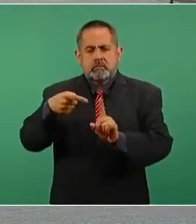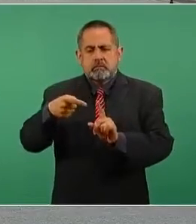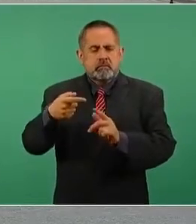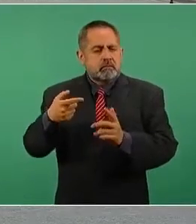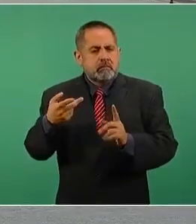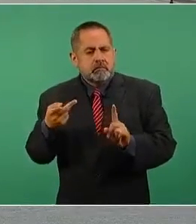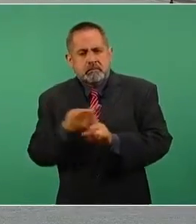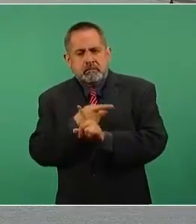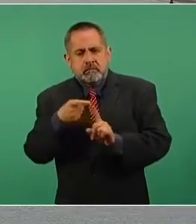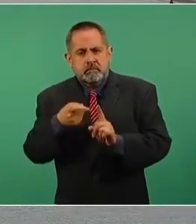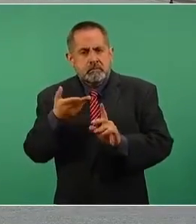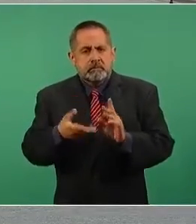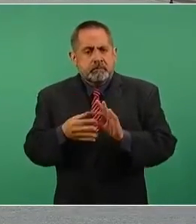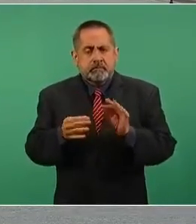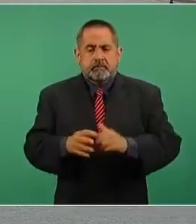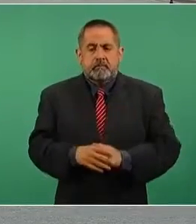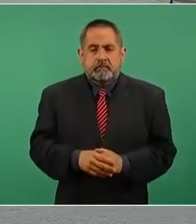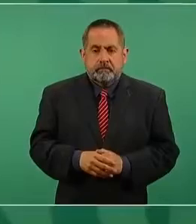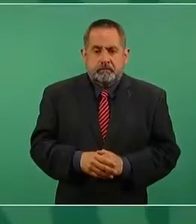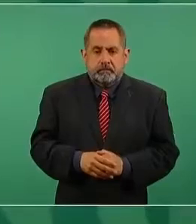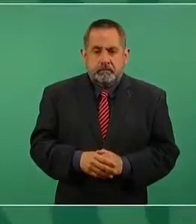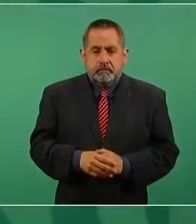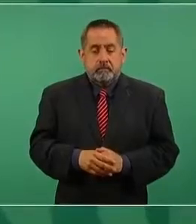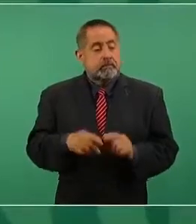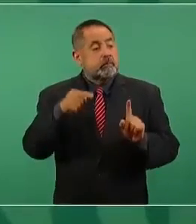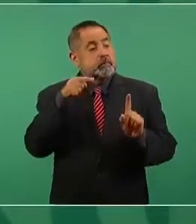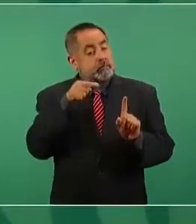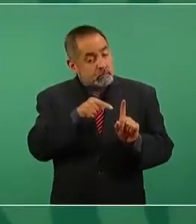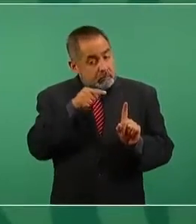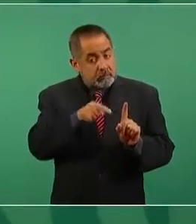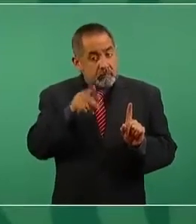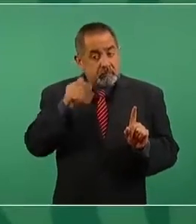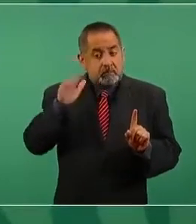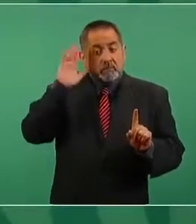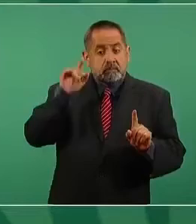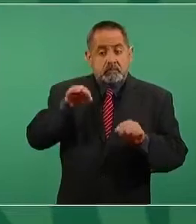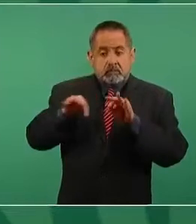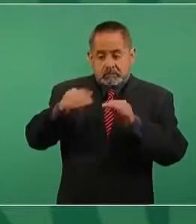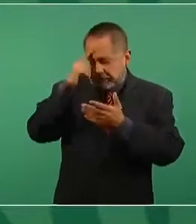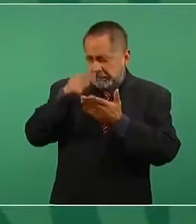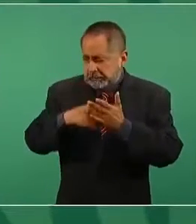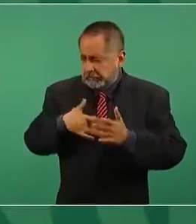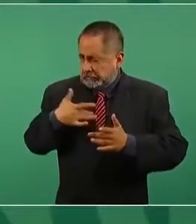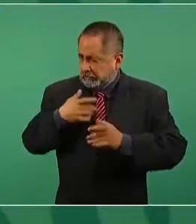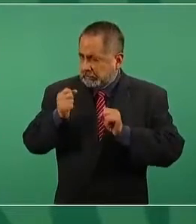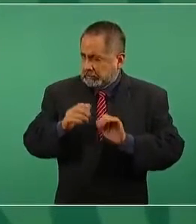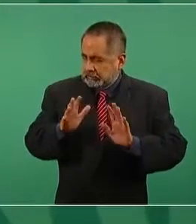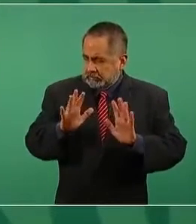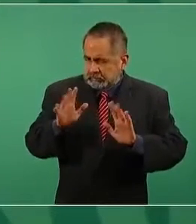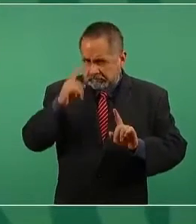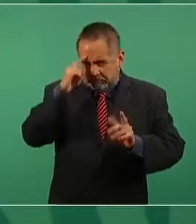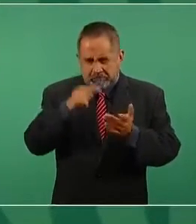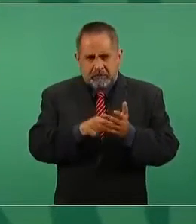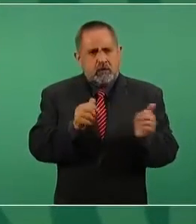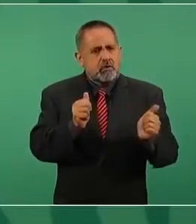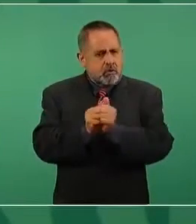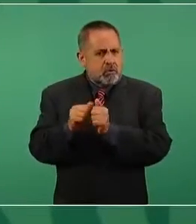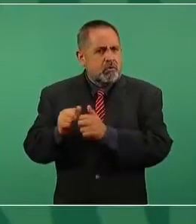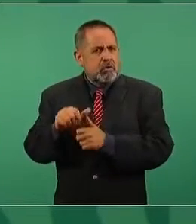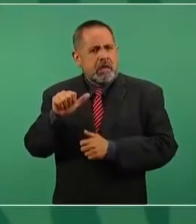su trayectoria. Él estaba trabajando, creo, no estoy muy seguro, con